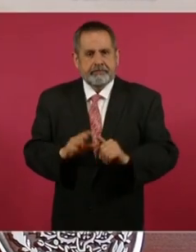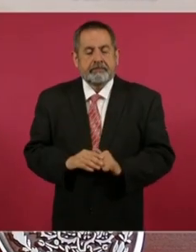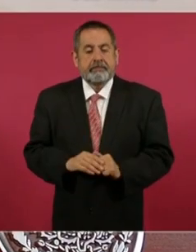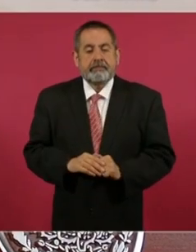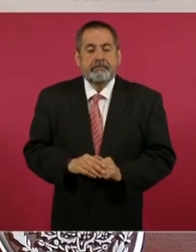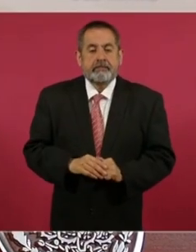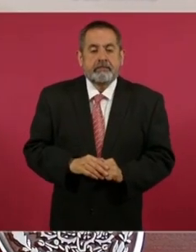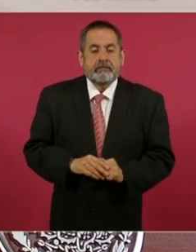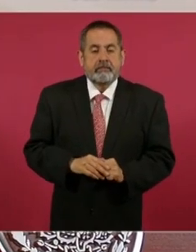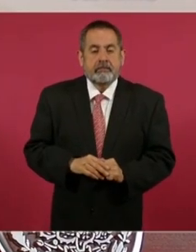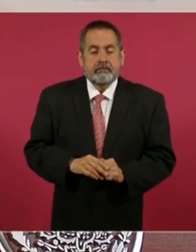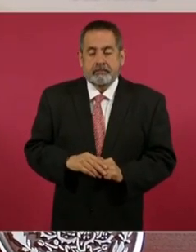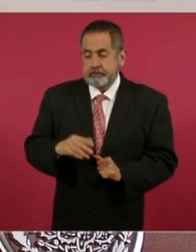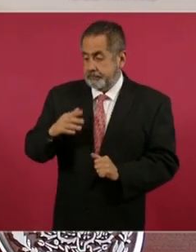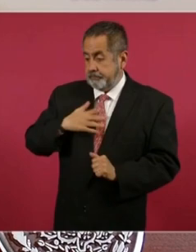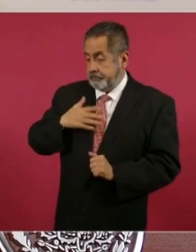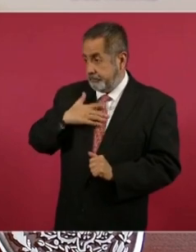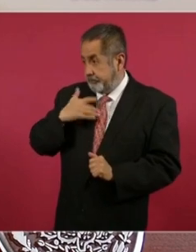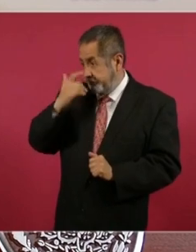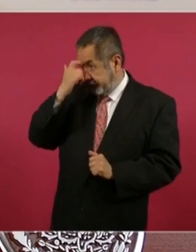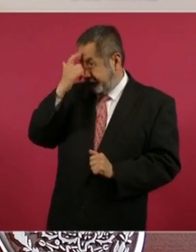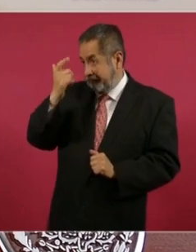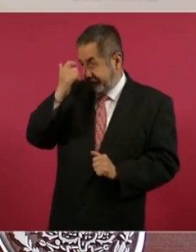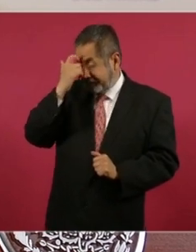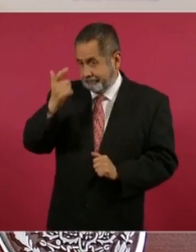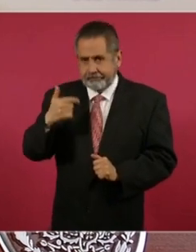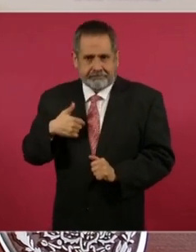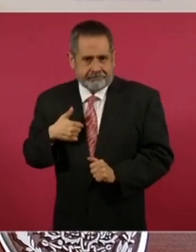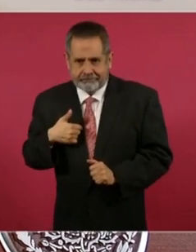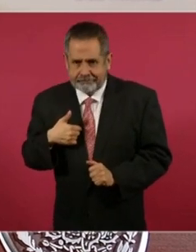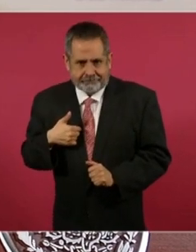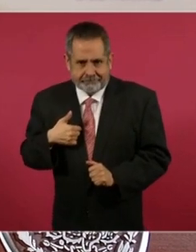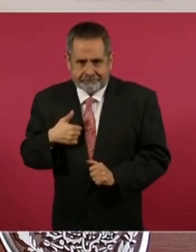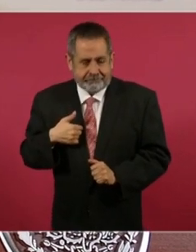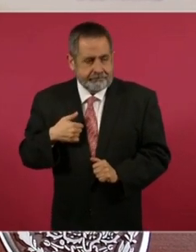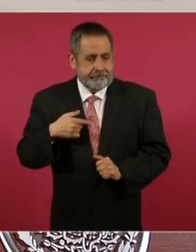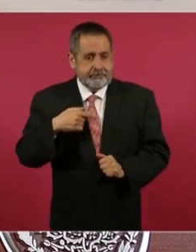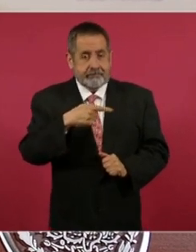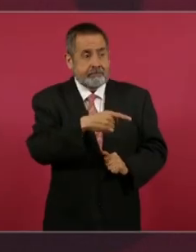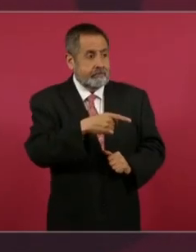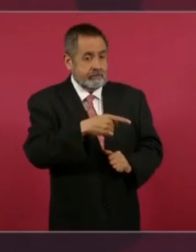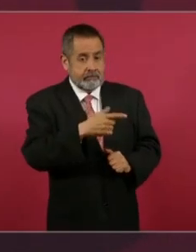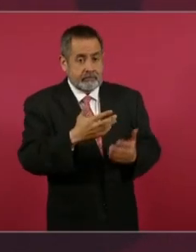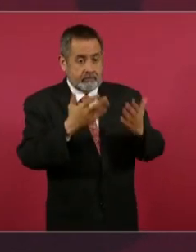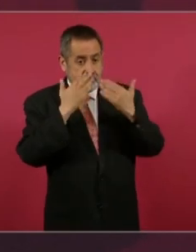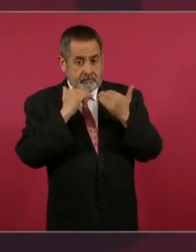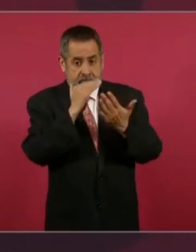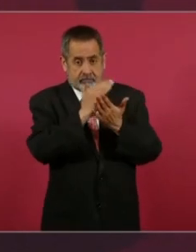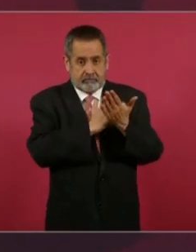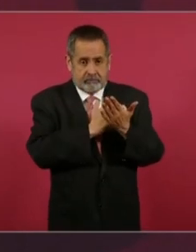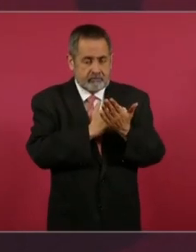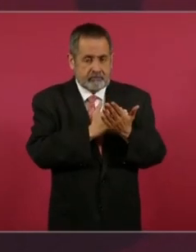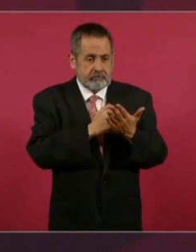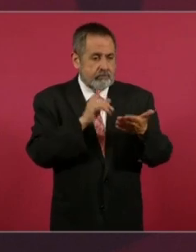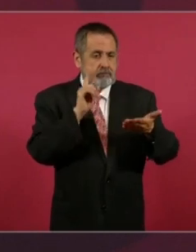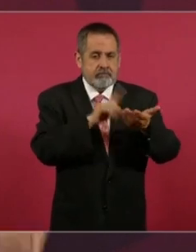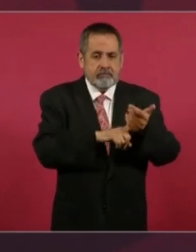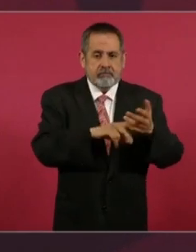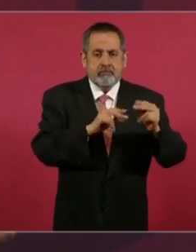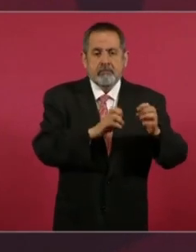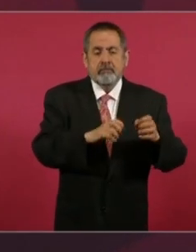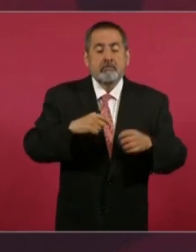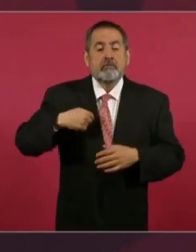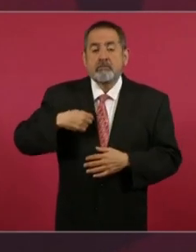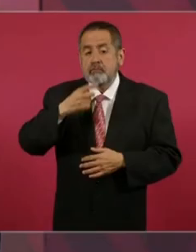pensando que inventé y que eso no está en el documento, claro que no está.